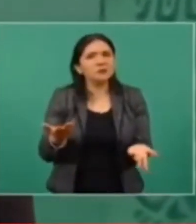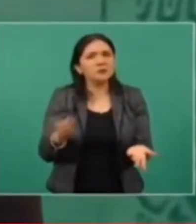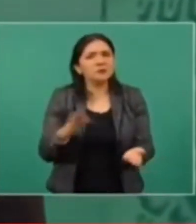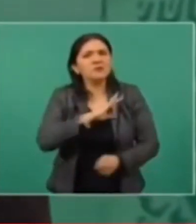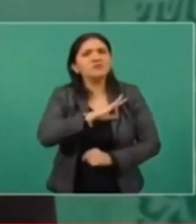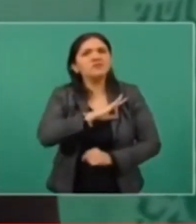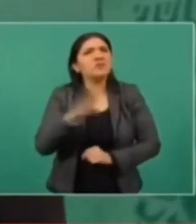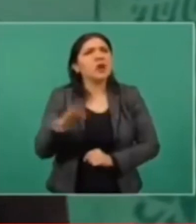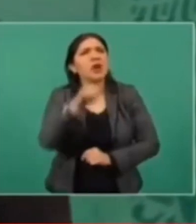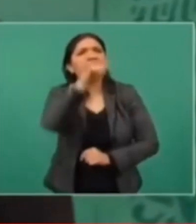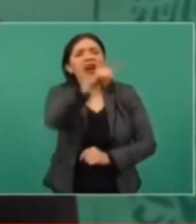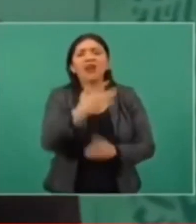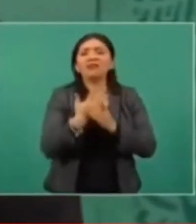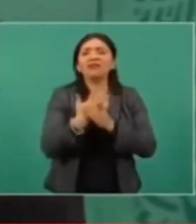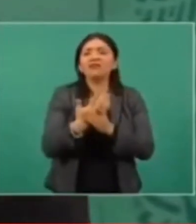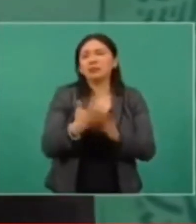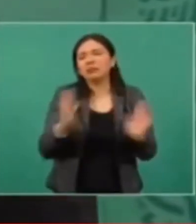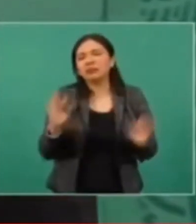podría hasta decir